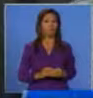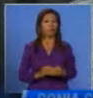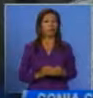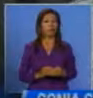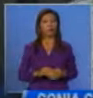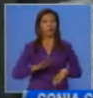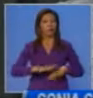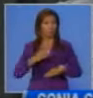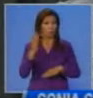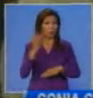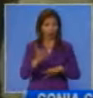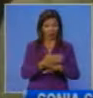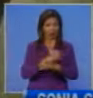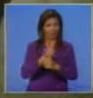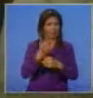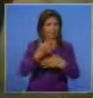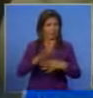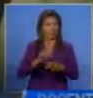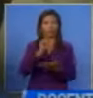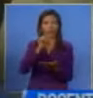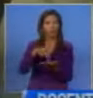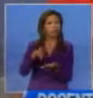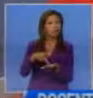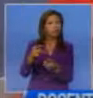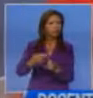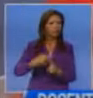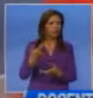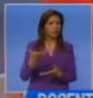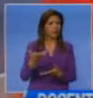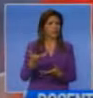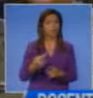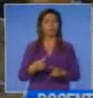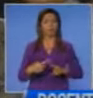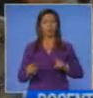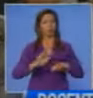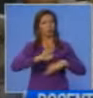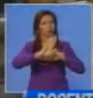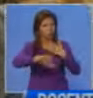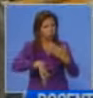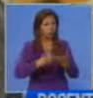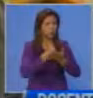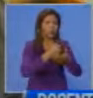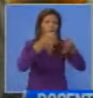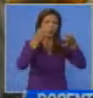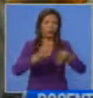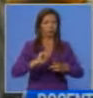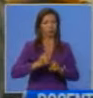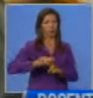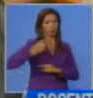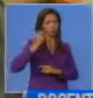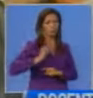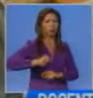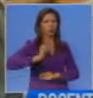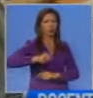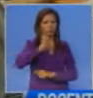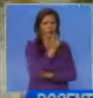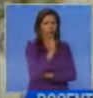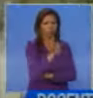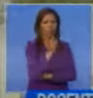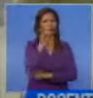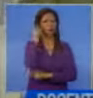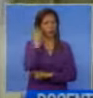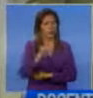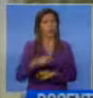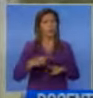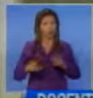un trabajo ya realizado. A todos se les ayudará, a todos se les pagará, pero algo, insisten los miembros de la comisión,